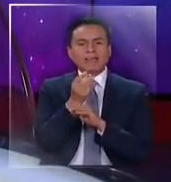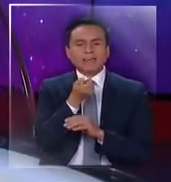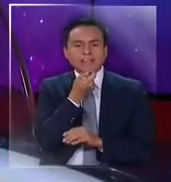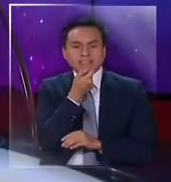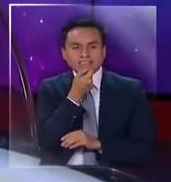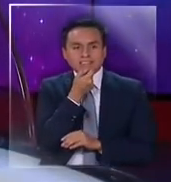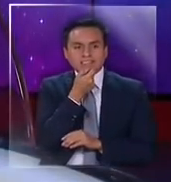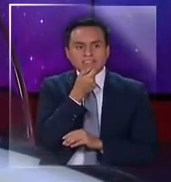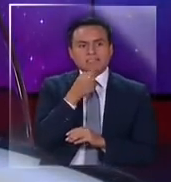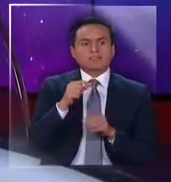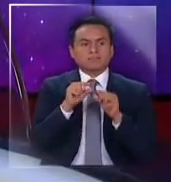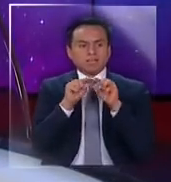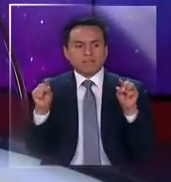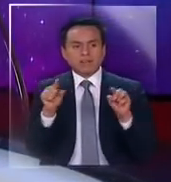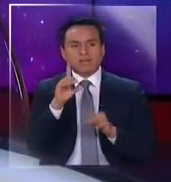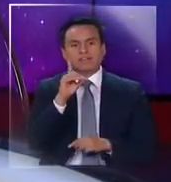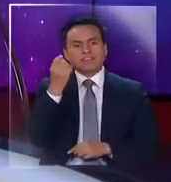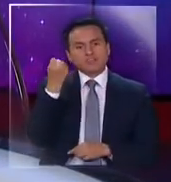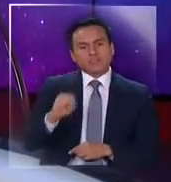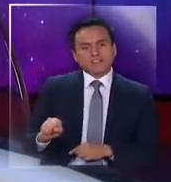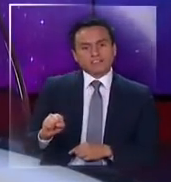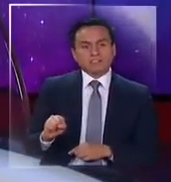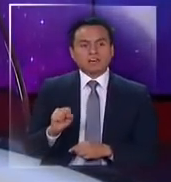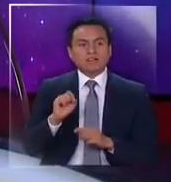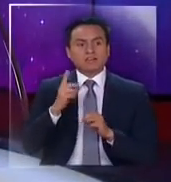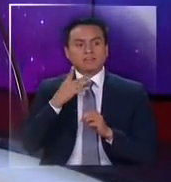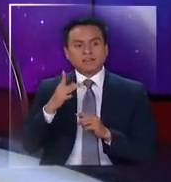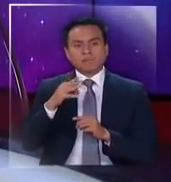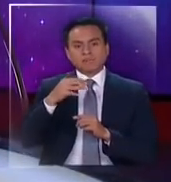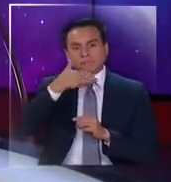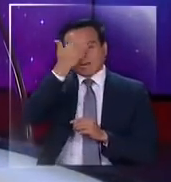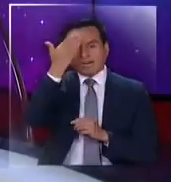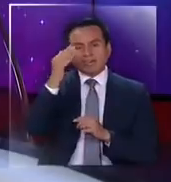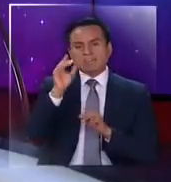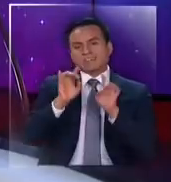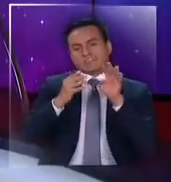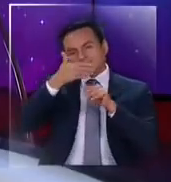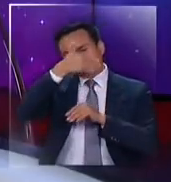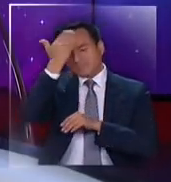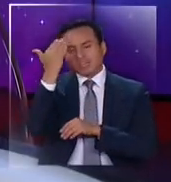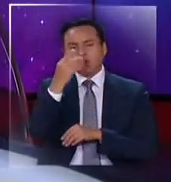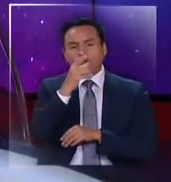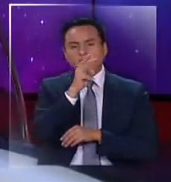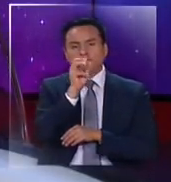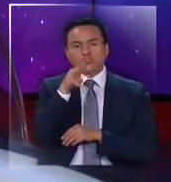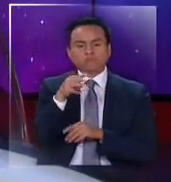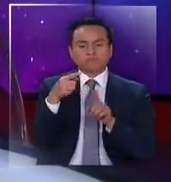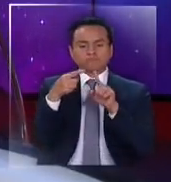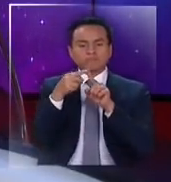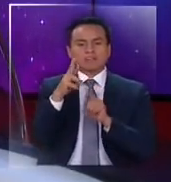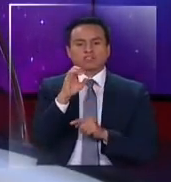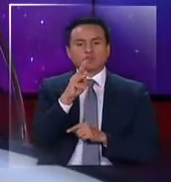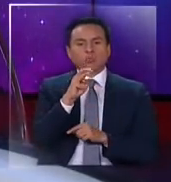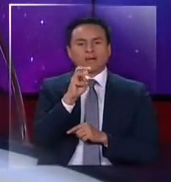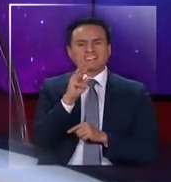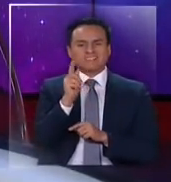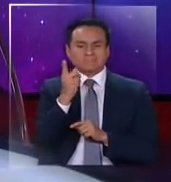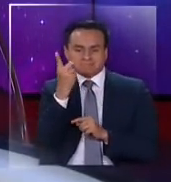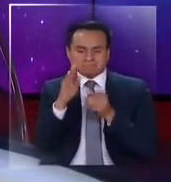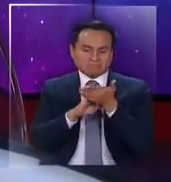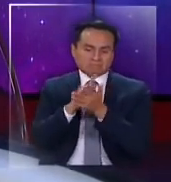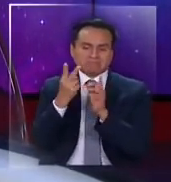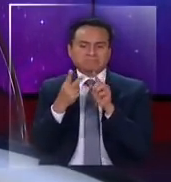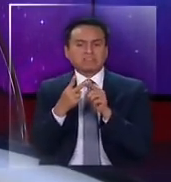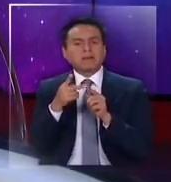En Desobediencia dirige a mega estrellas de Hollywood como Rachel Weisz. Conversamos con el